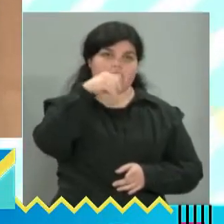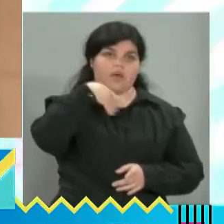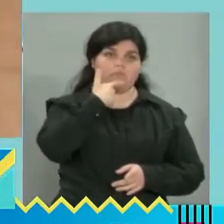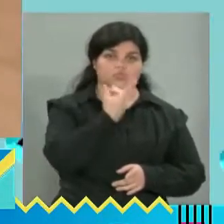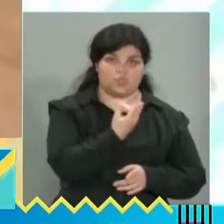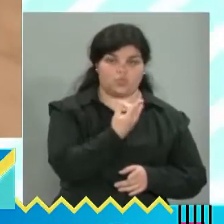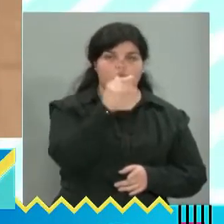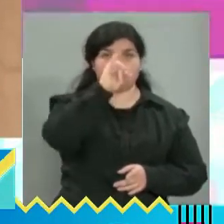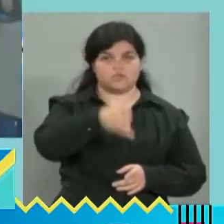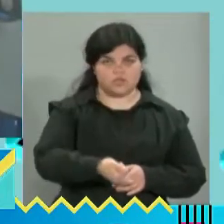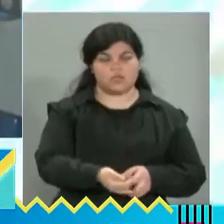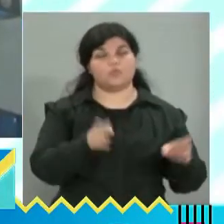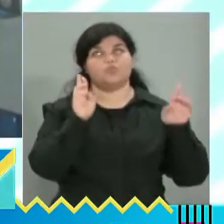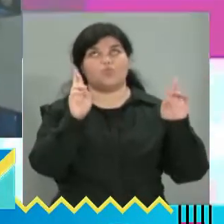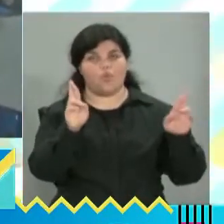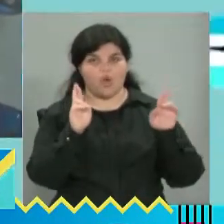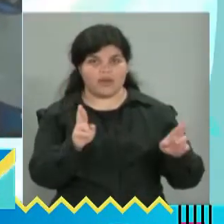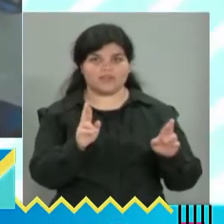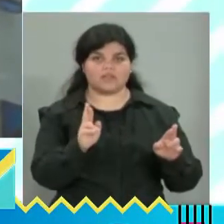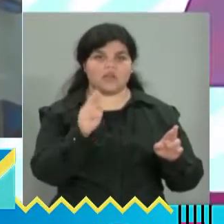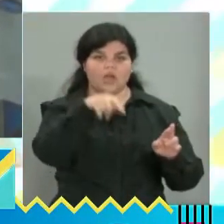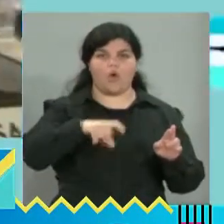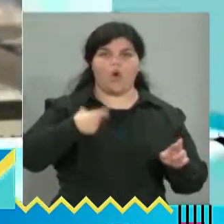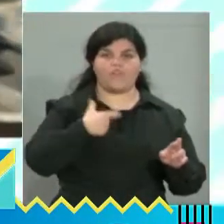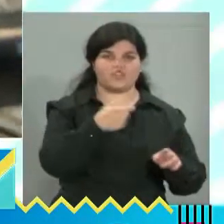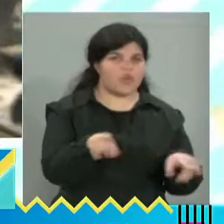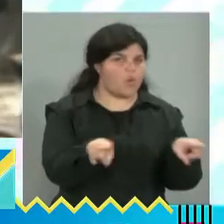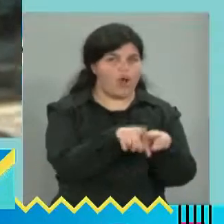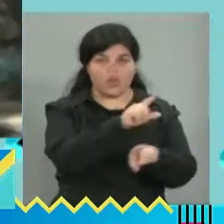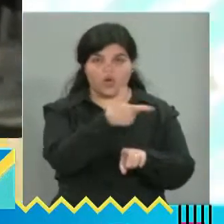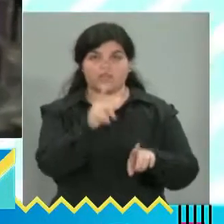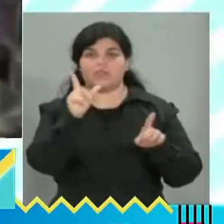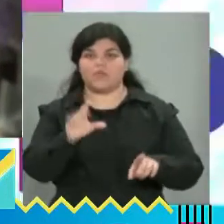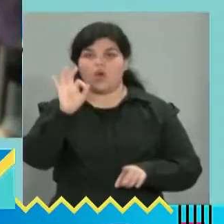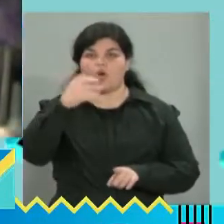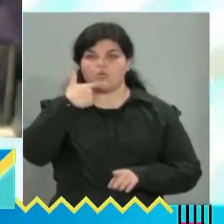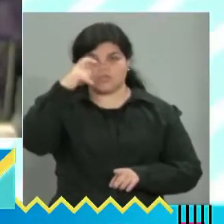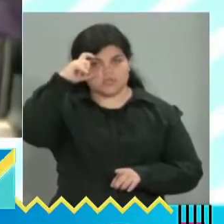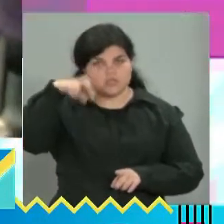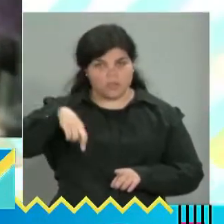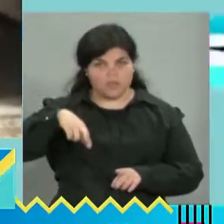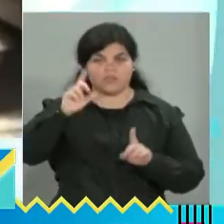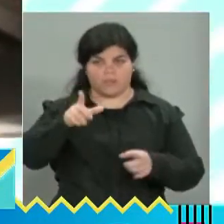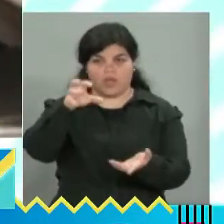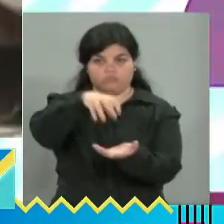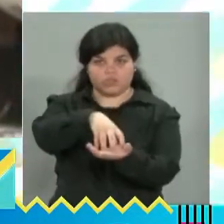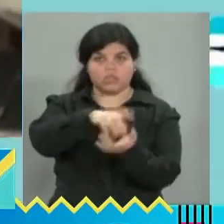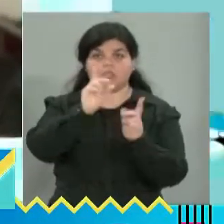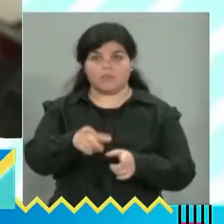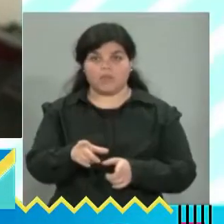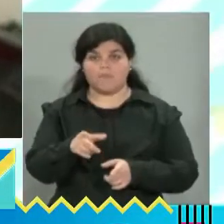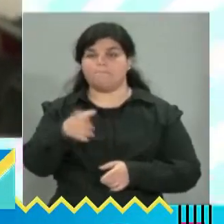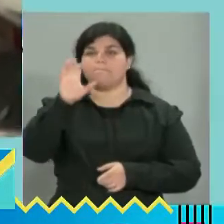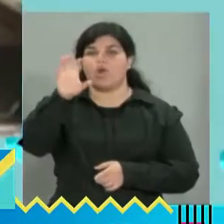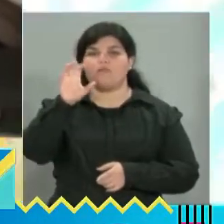afortunadamente recibe pacientes que no son de la misma obra social, OSEP, que también tiene un centro, y a nivel provincial que contamos con un